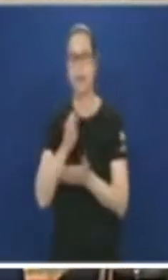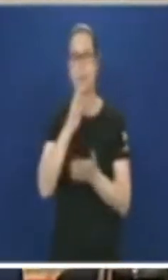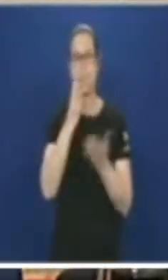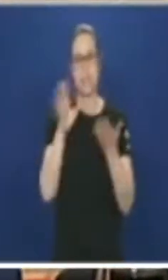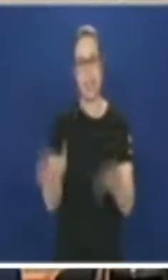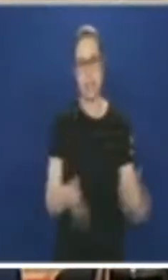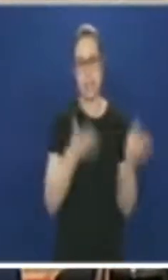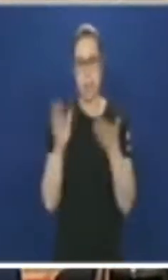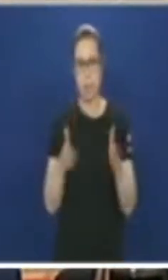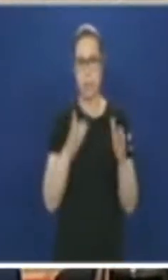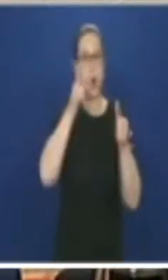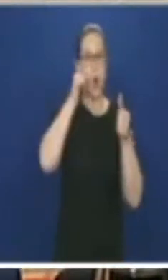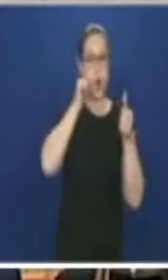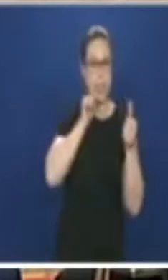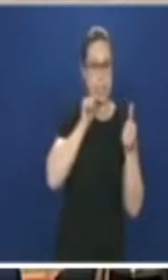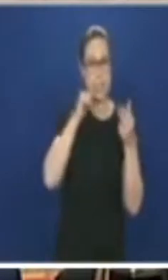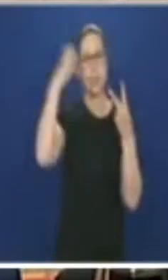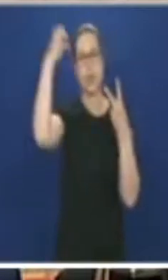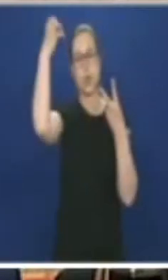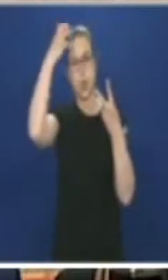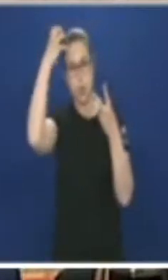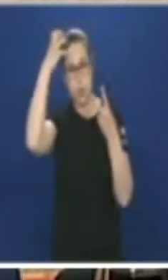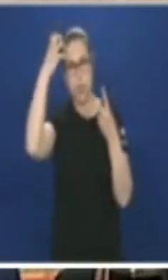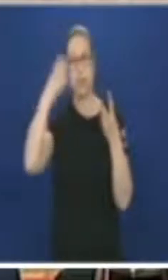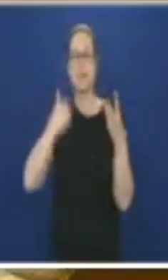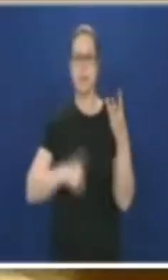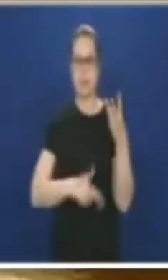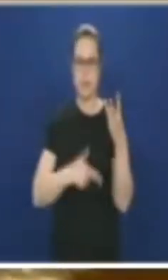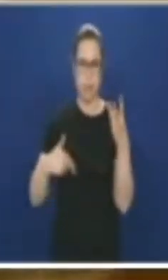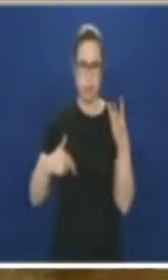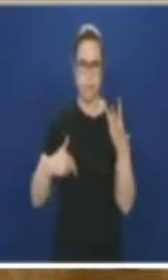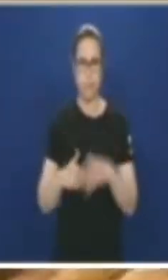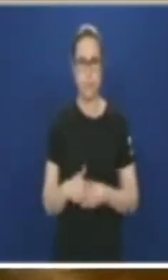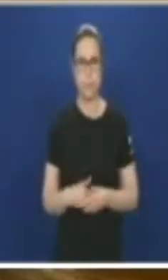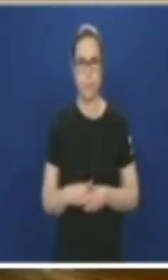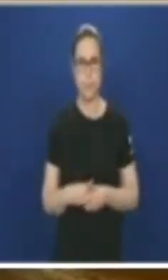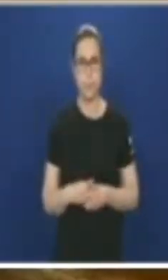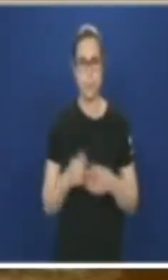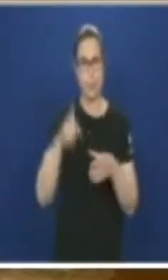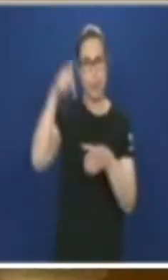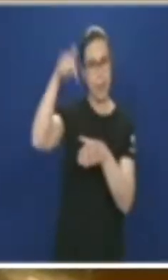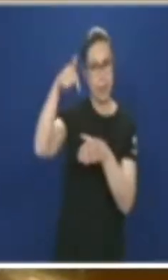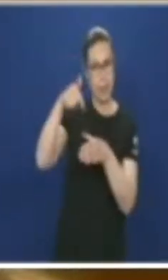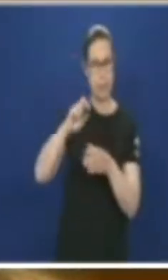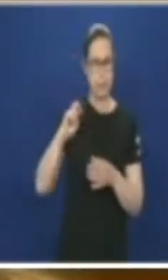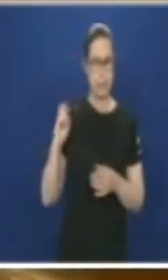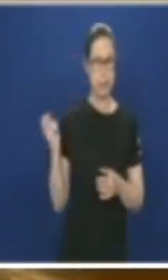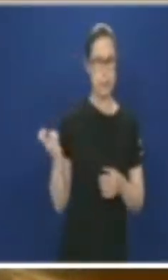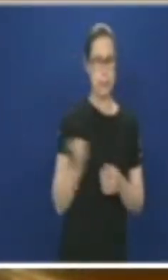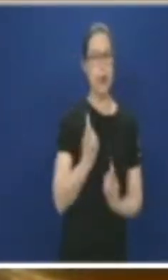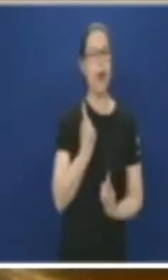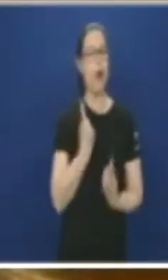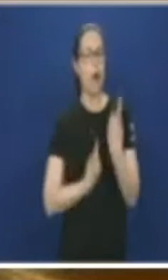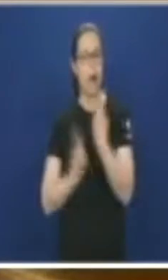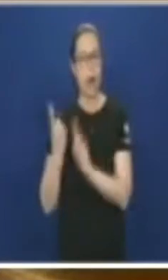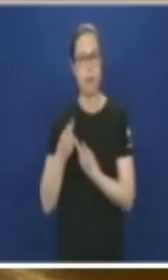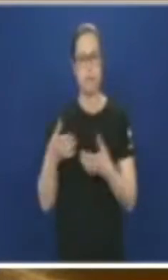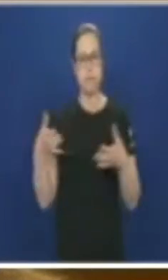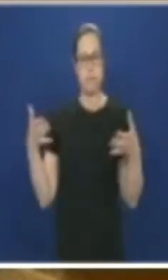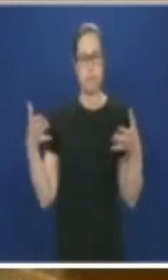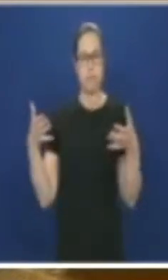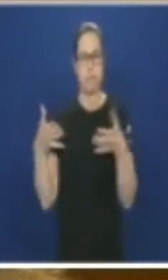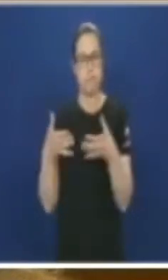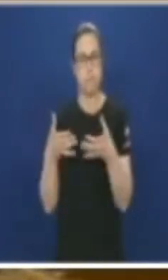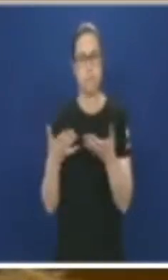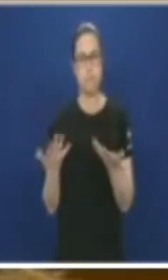Ourensá, a Coruñesa e a Compostela. Uns e outros conformaron un conxunto de